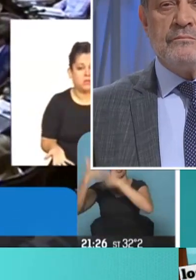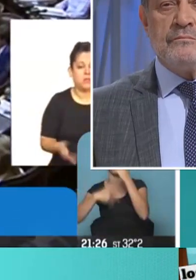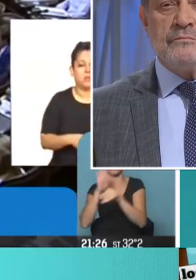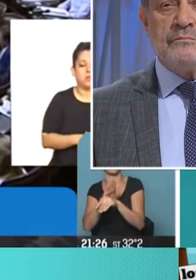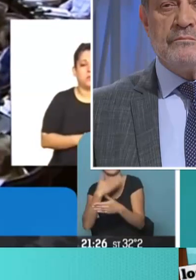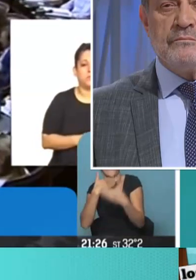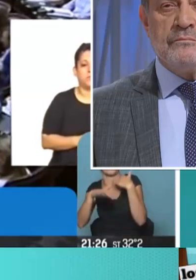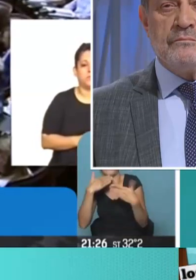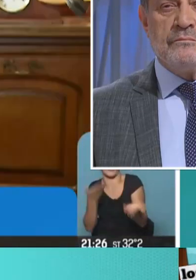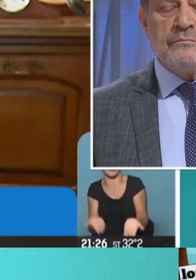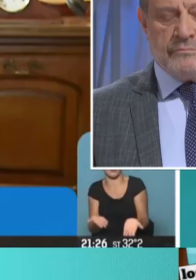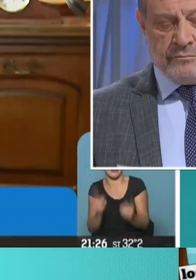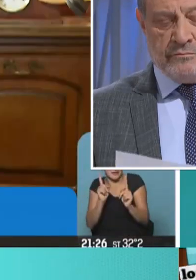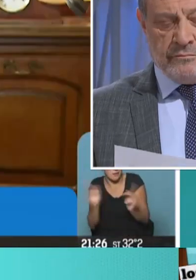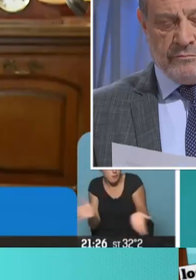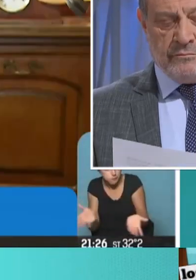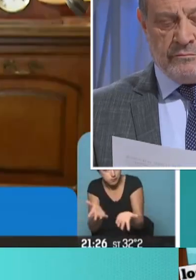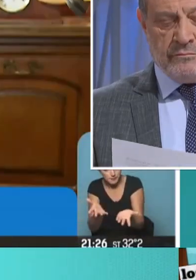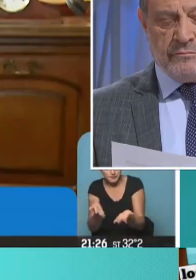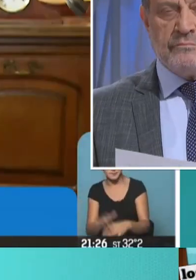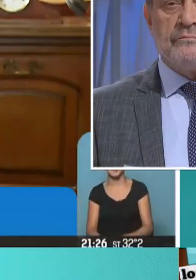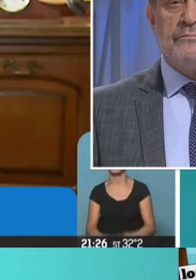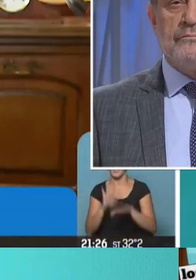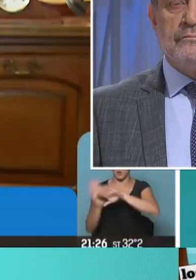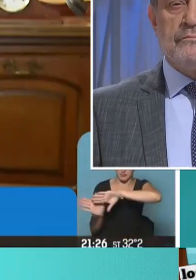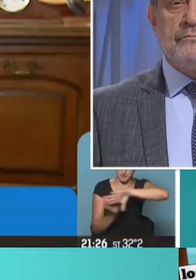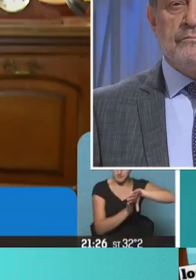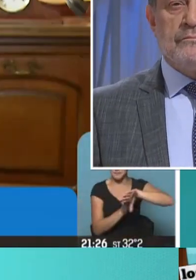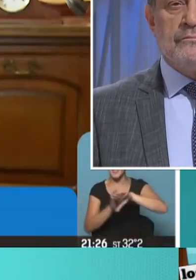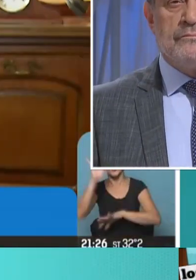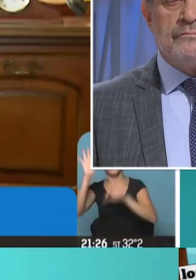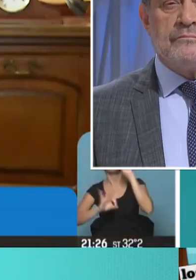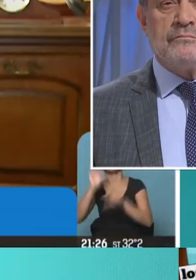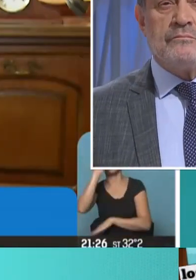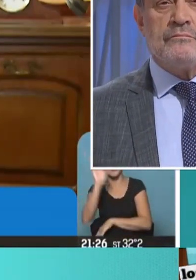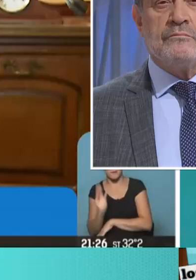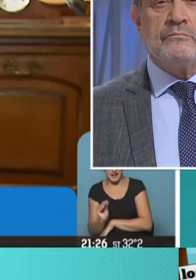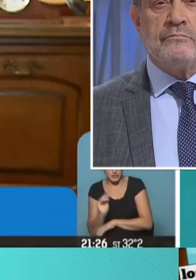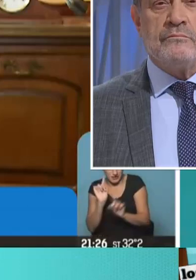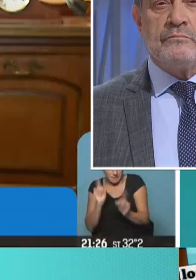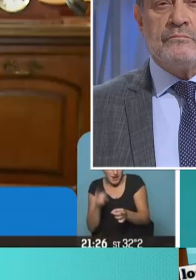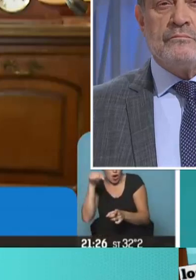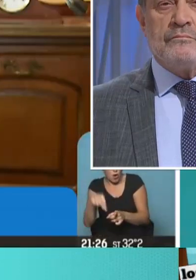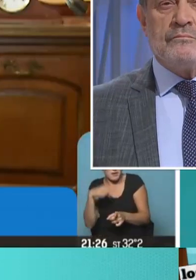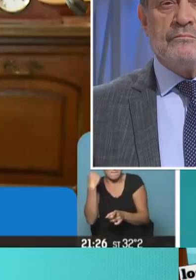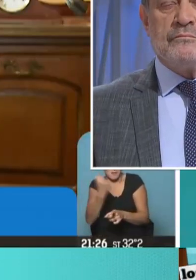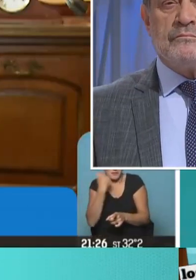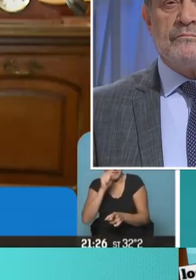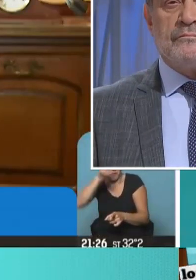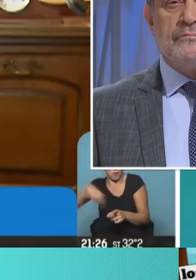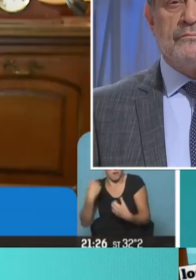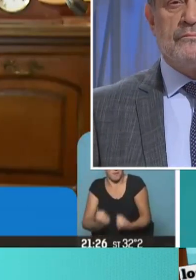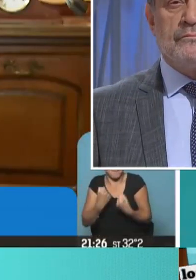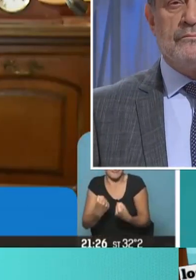incluso promover la por otro lado el proyecto republicano también recupera protagonismo en el presente y el fin de año